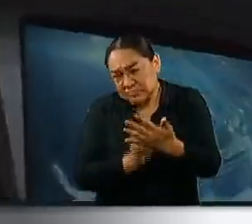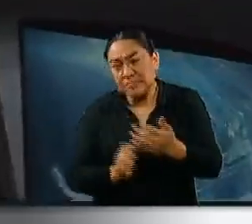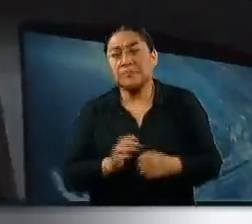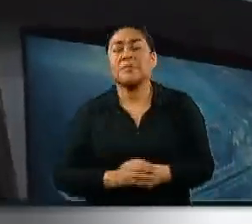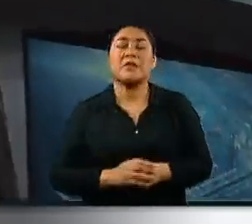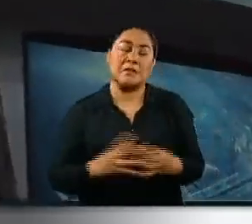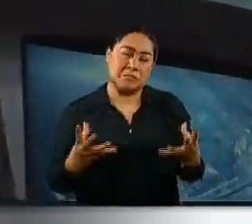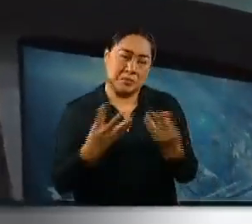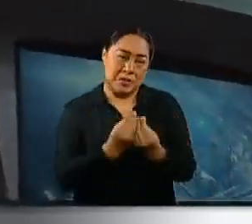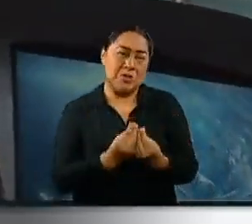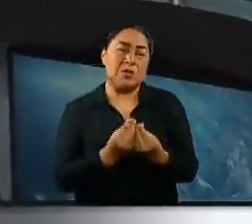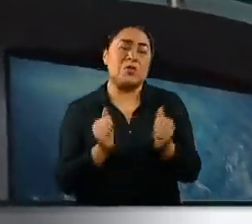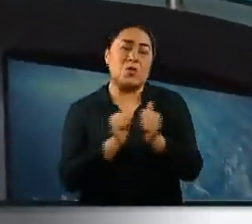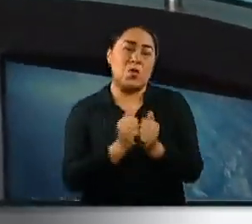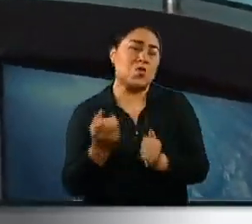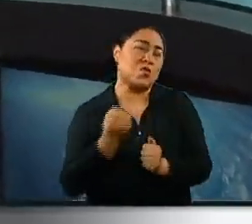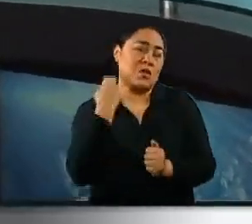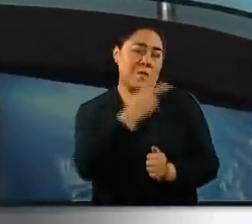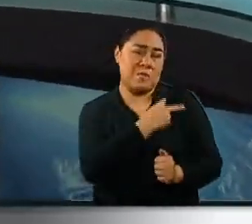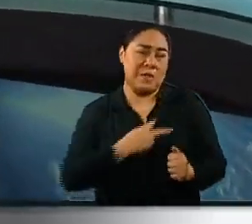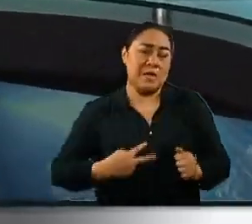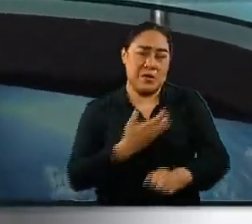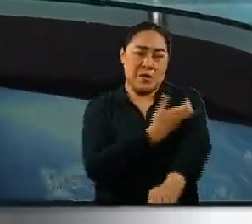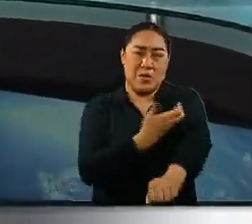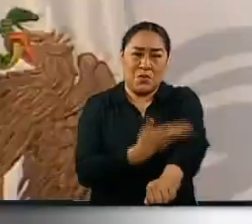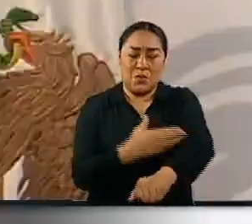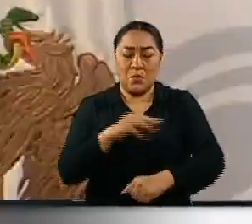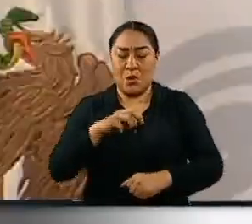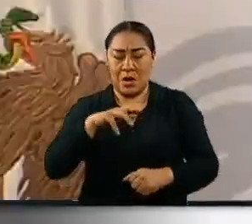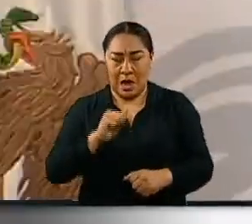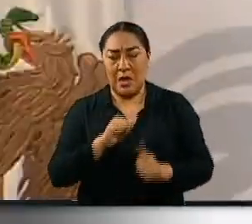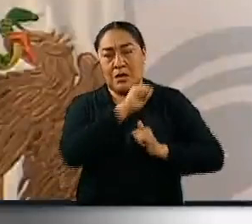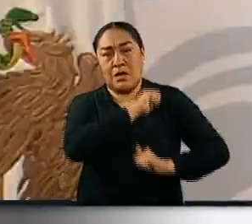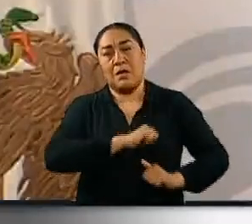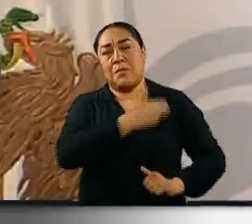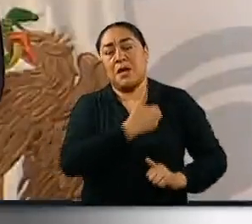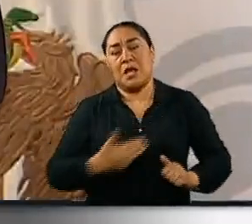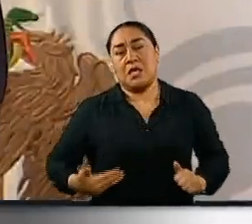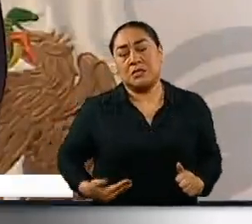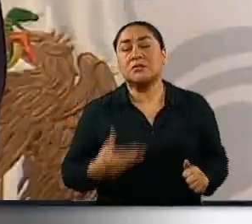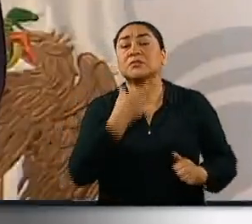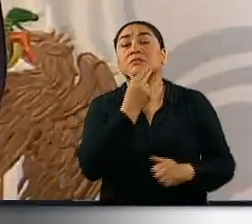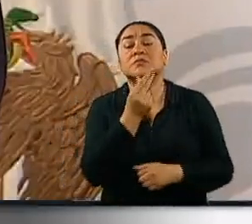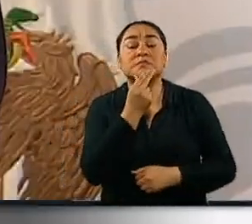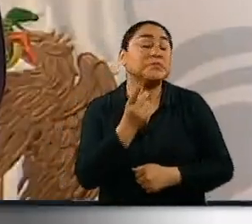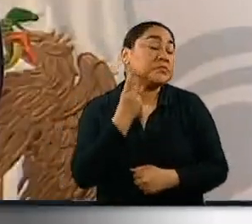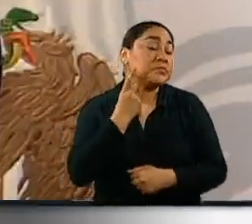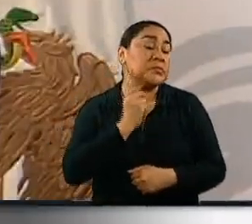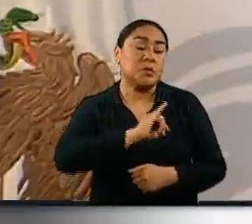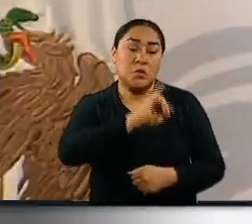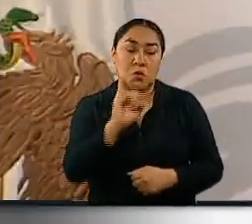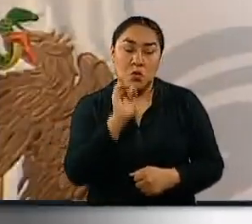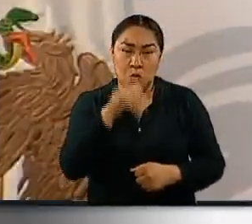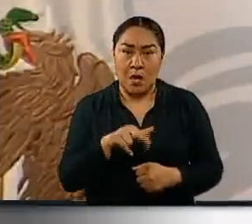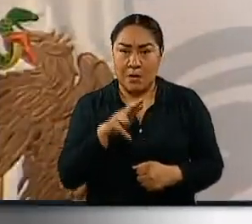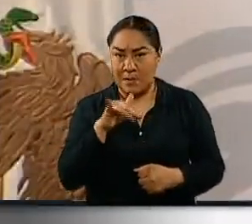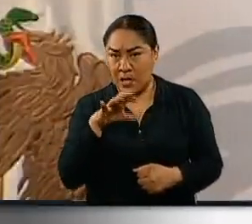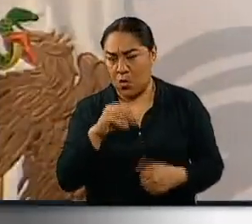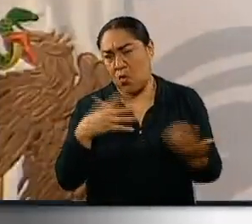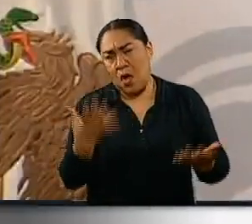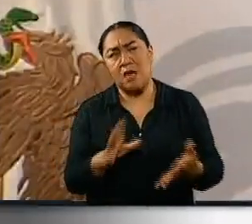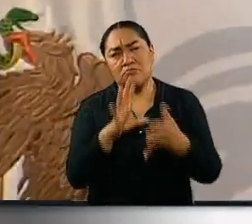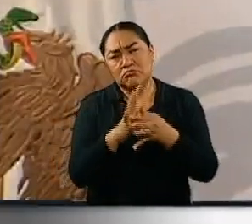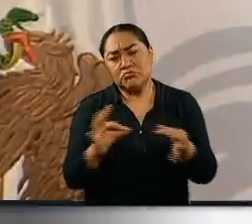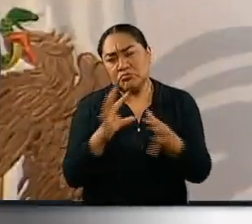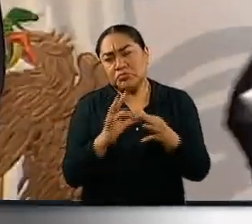Conferencia conjunta con la vicecoordinadora de Morena, el presidente de la Comisión de Puntos Constitucionales, el diputado Juan Ramiro Robledo Ruiz, dio detalles del